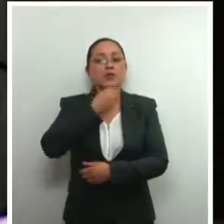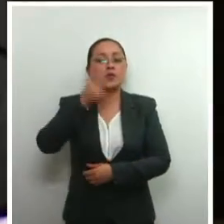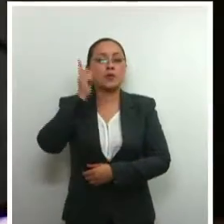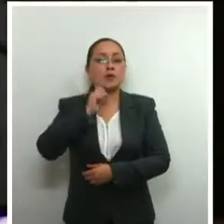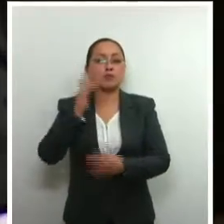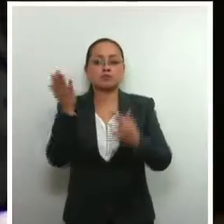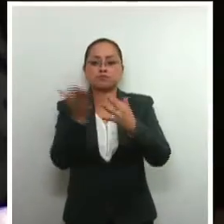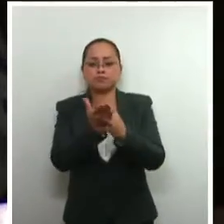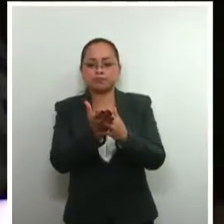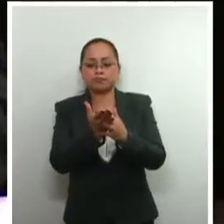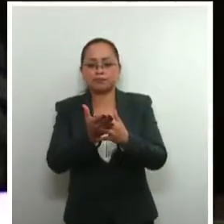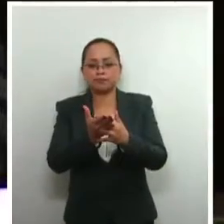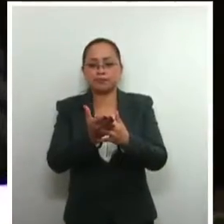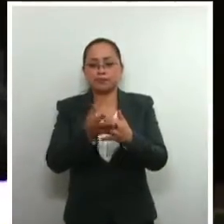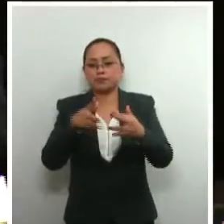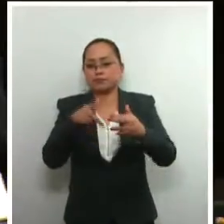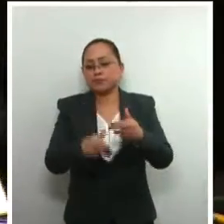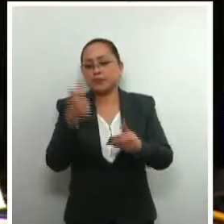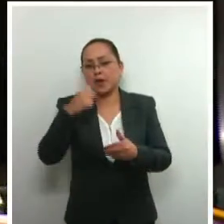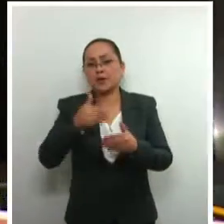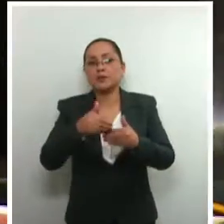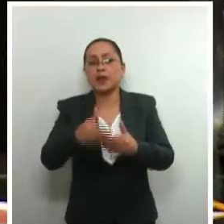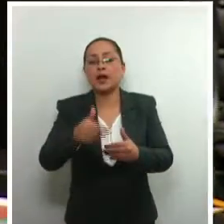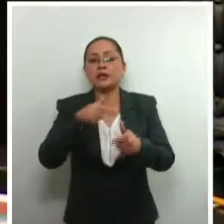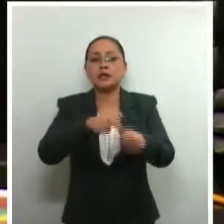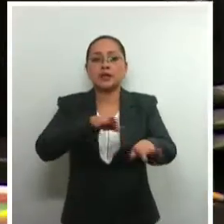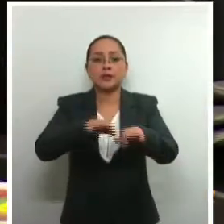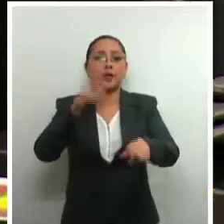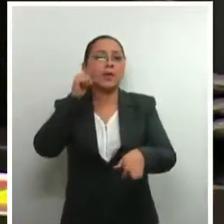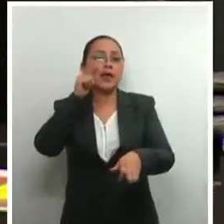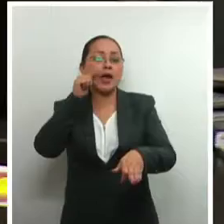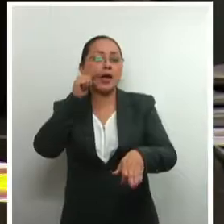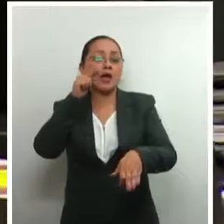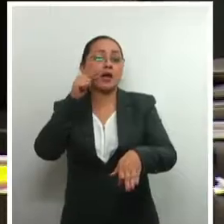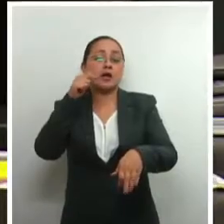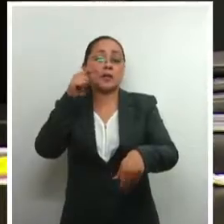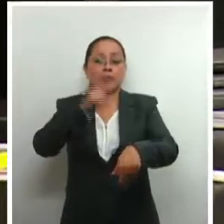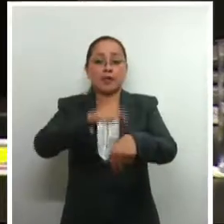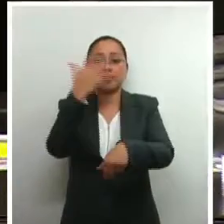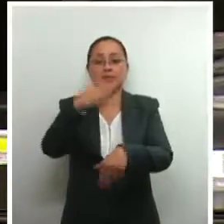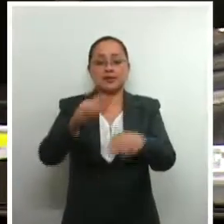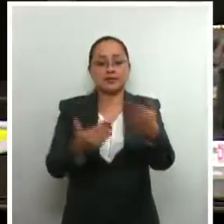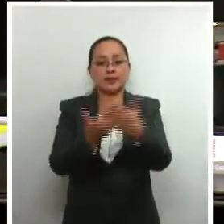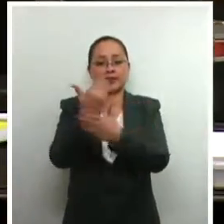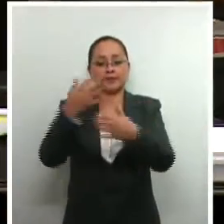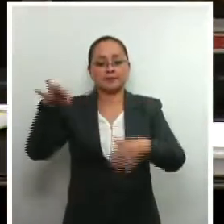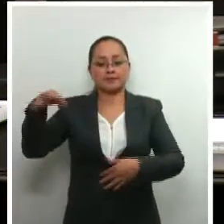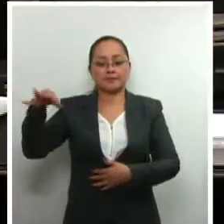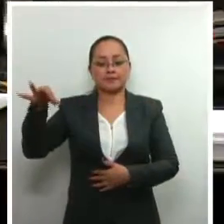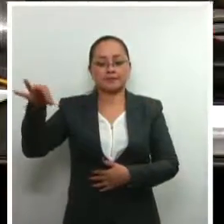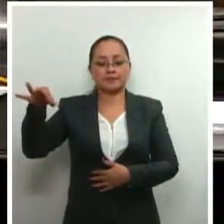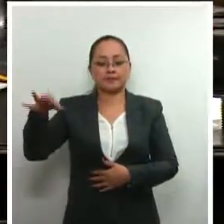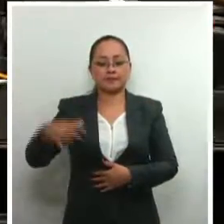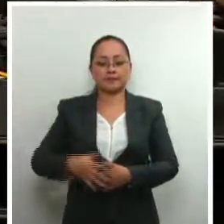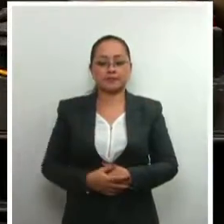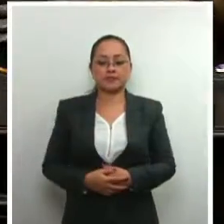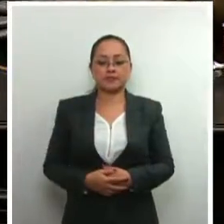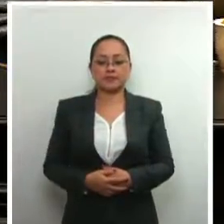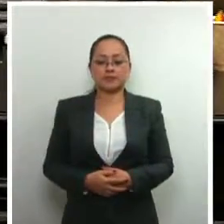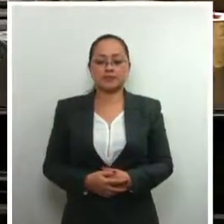compañeros, abrimos un receso para reiniciar nuestros trabajos el día de mañana a las 10 horas.